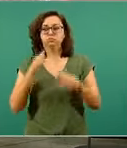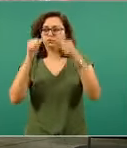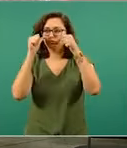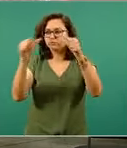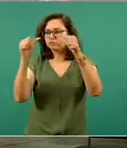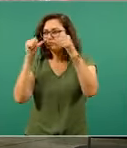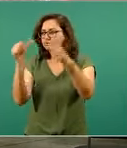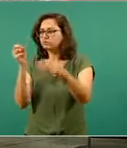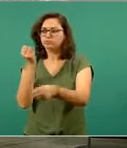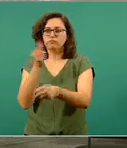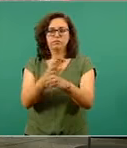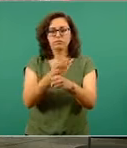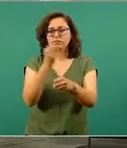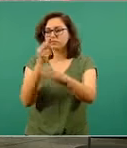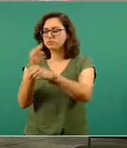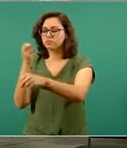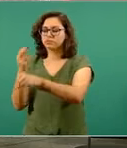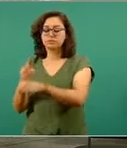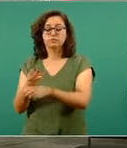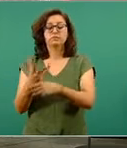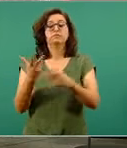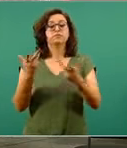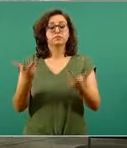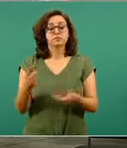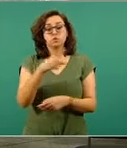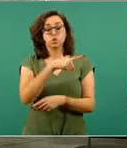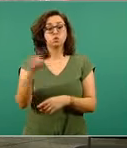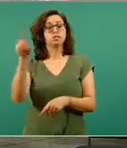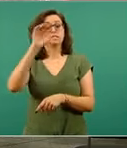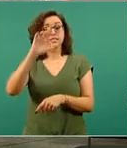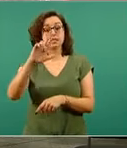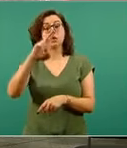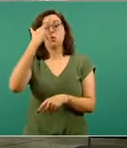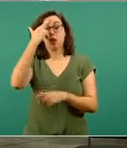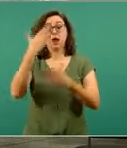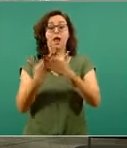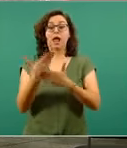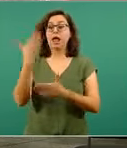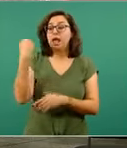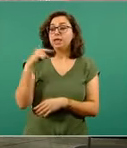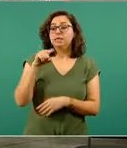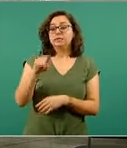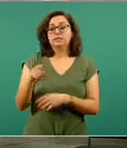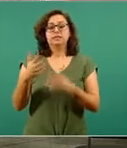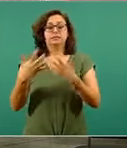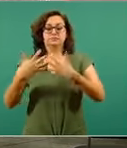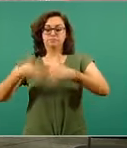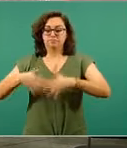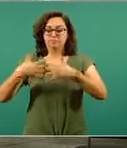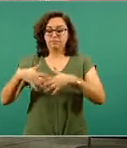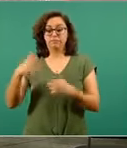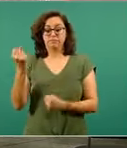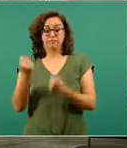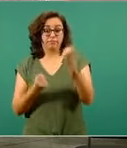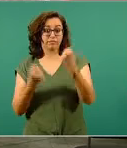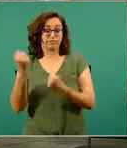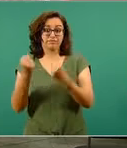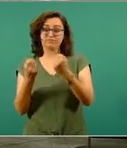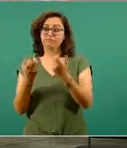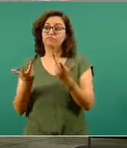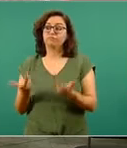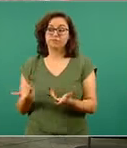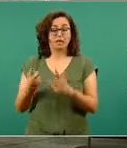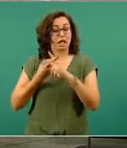mayor oportunidad posible. Ustedes recordarán que la industria automotriz, pues ella fue de las primeras que